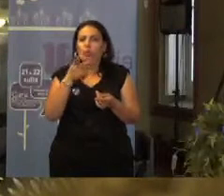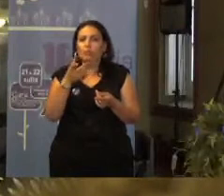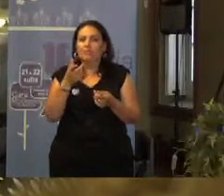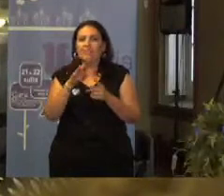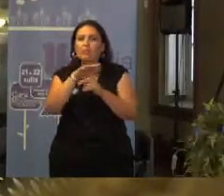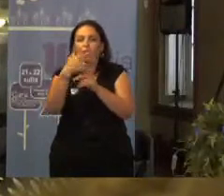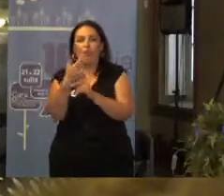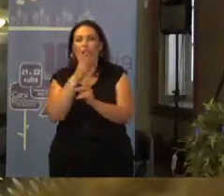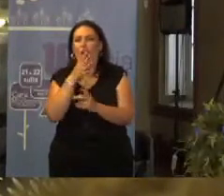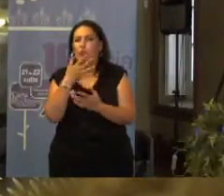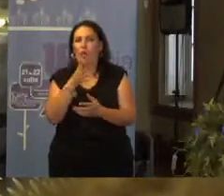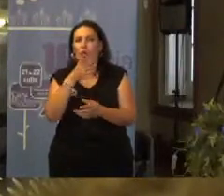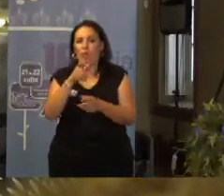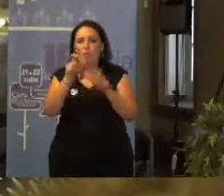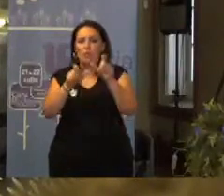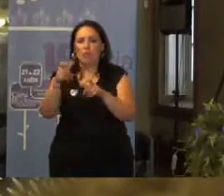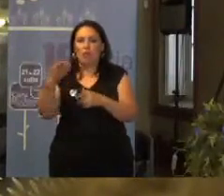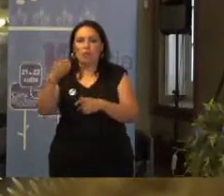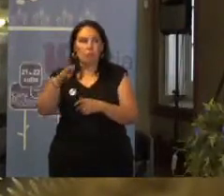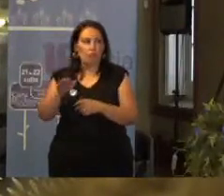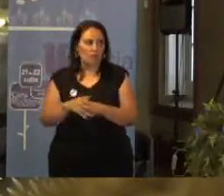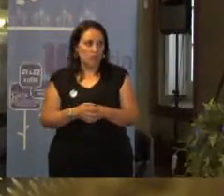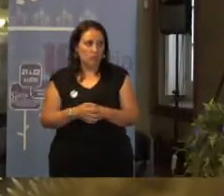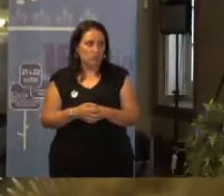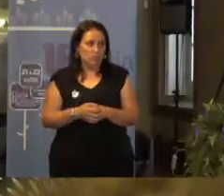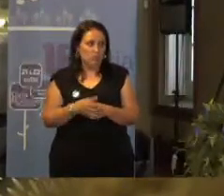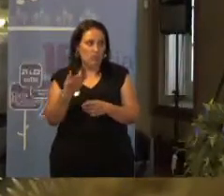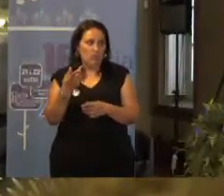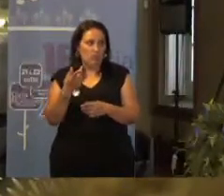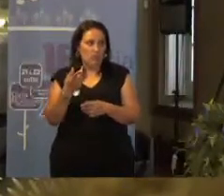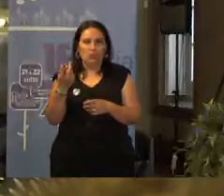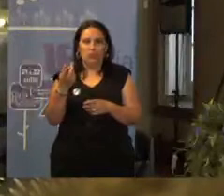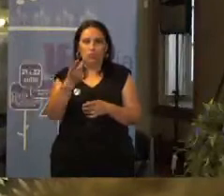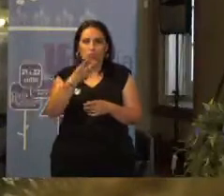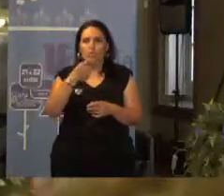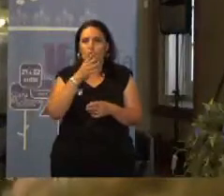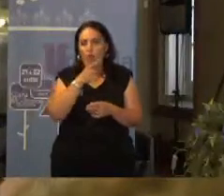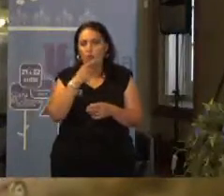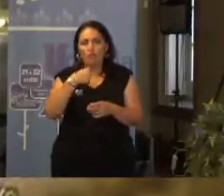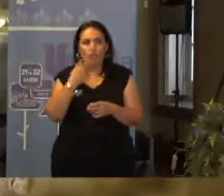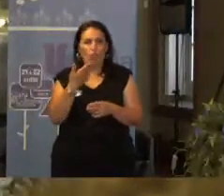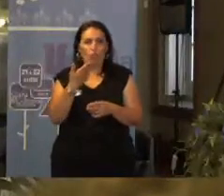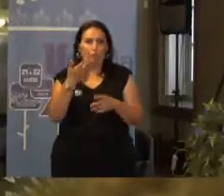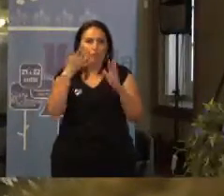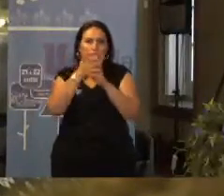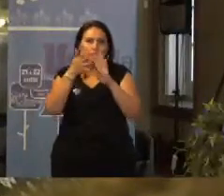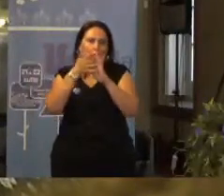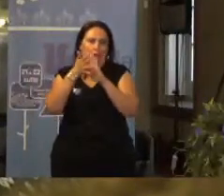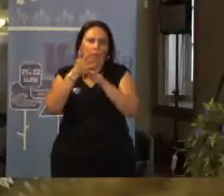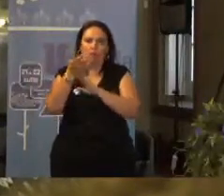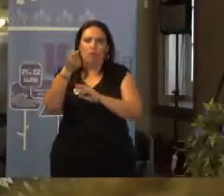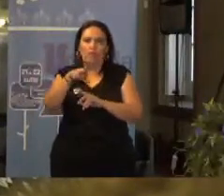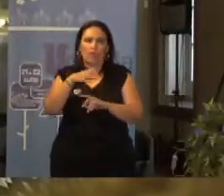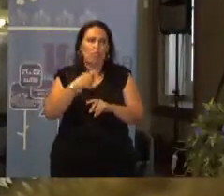O sea, quero dicir, son problemas que teñen unha complexidade, pero non vou a estenderme, son de ciencias e cousas